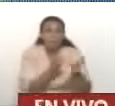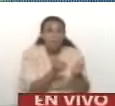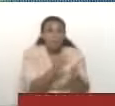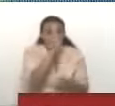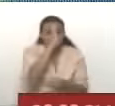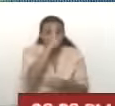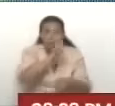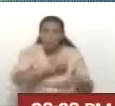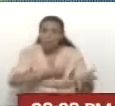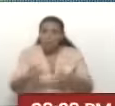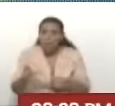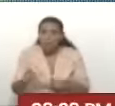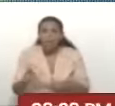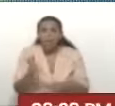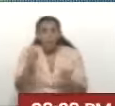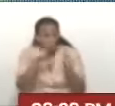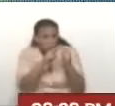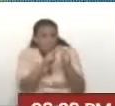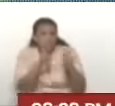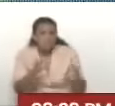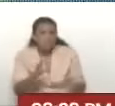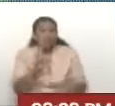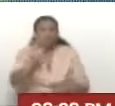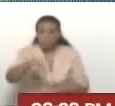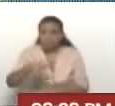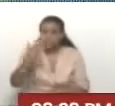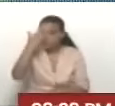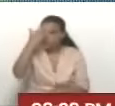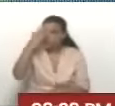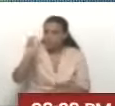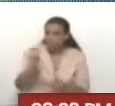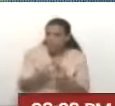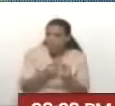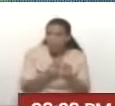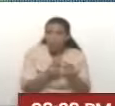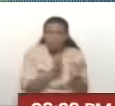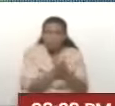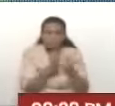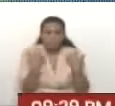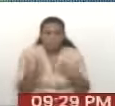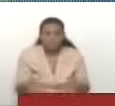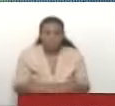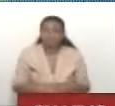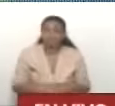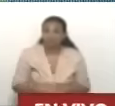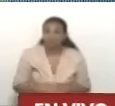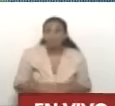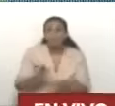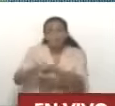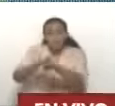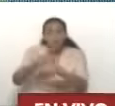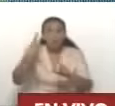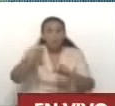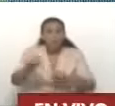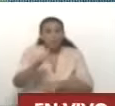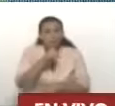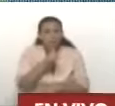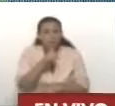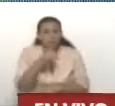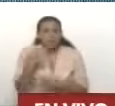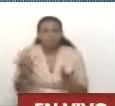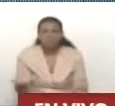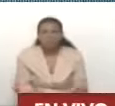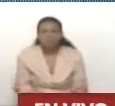aquí a las mujeres si conocían a mujeres y me dijeron que sí. ¿Sí o no? Presidente, otra cosa que usted